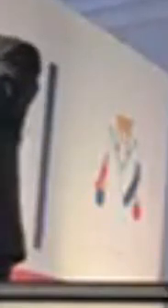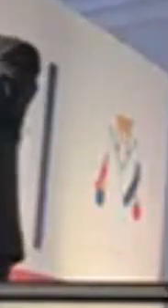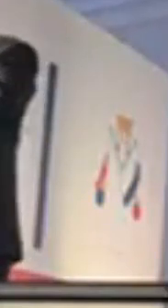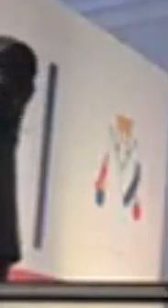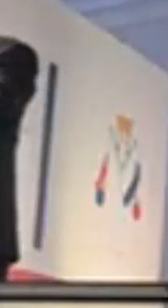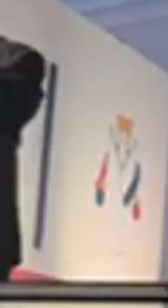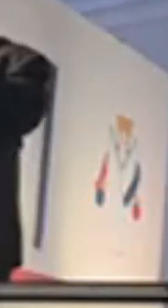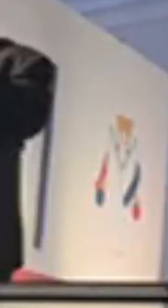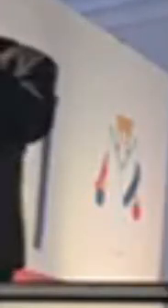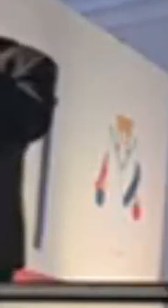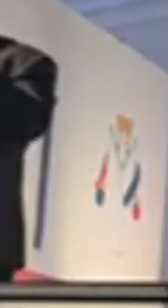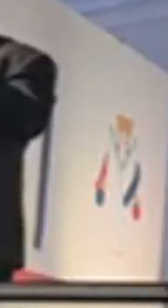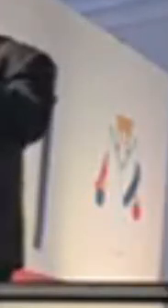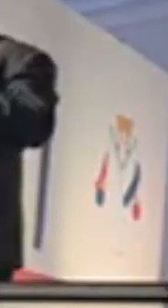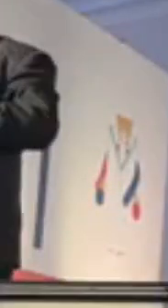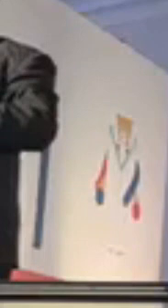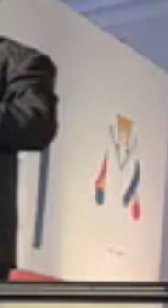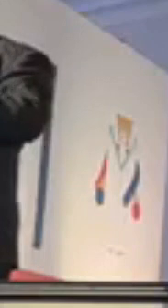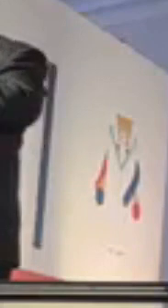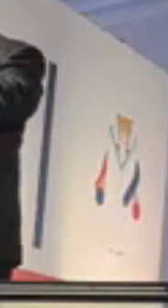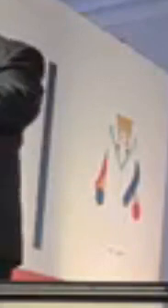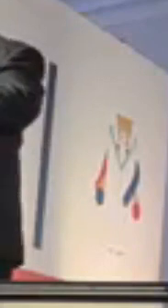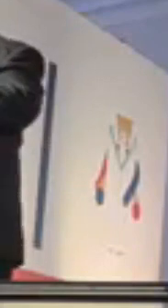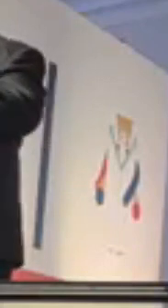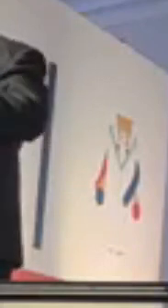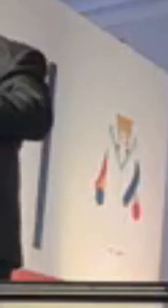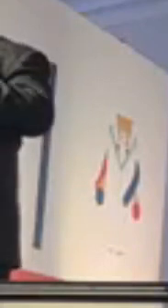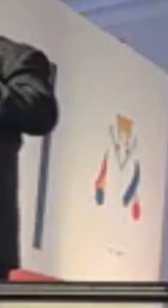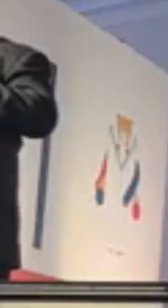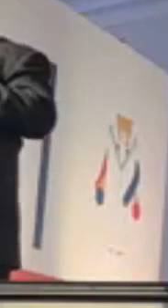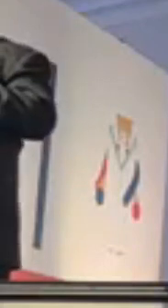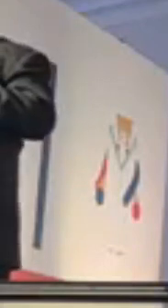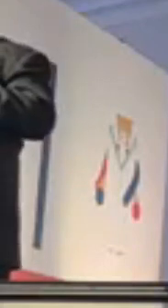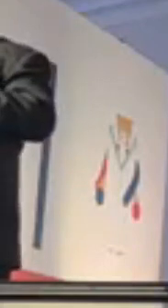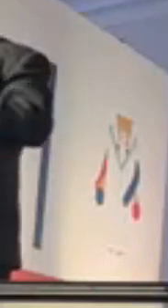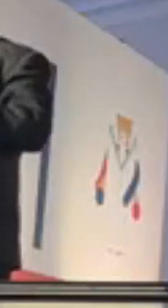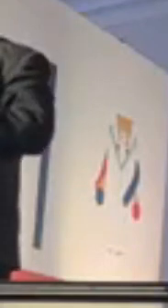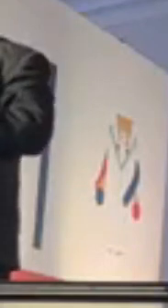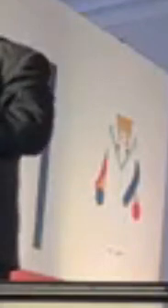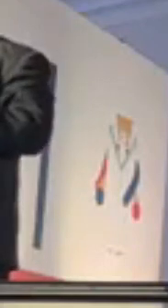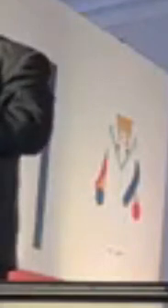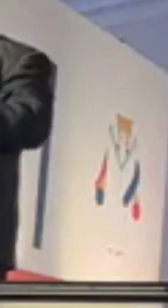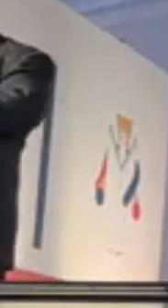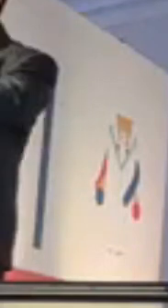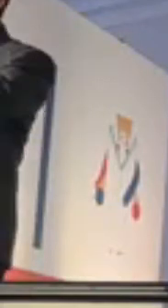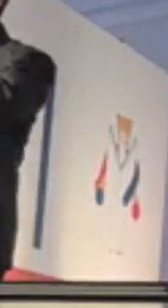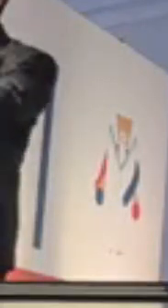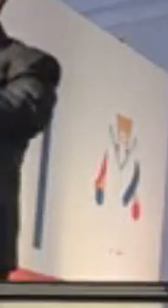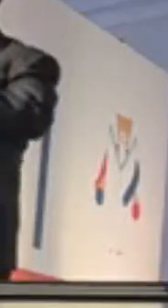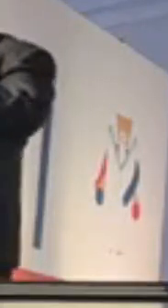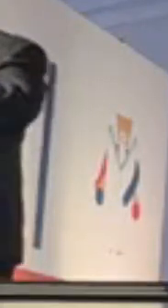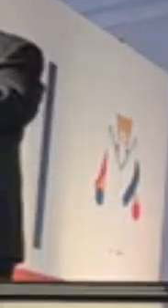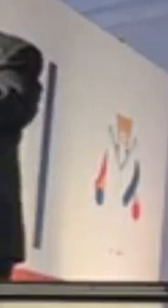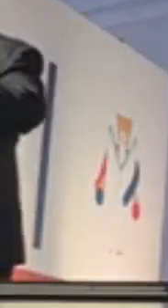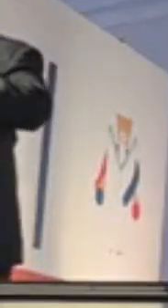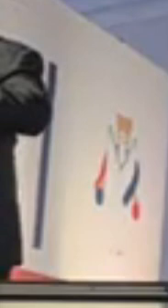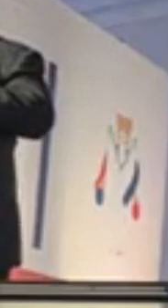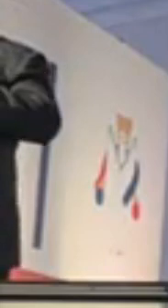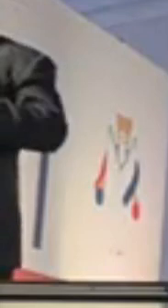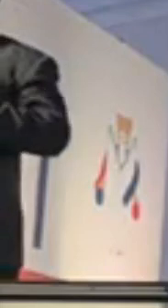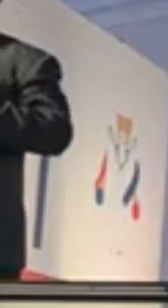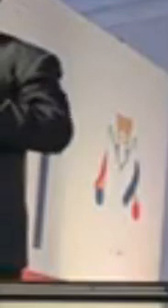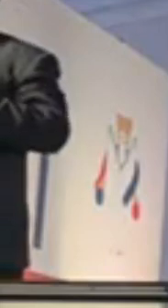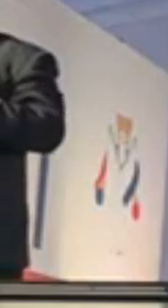Estado español, ¿no?, que siguen operando incluso a veces en contra de sus propios gobiernos o de los gobiernos que están en ese